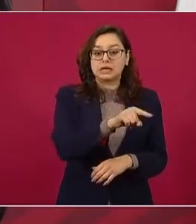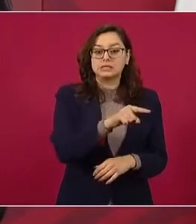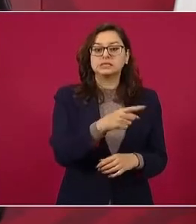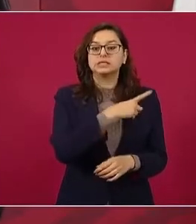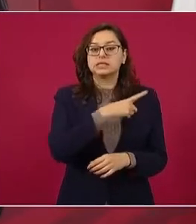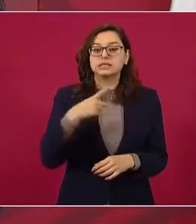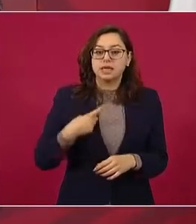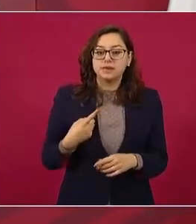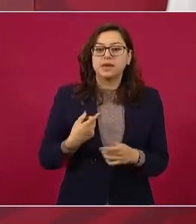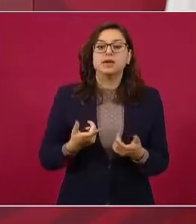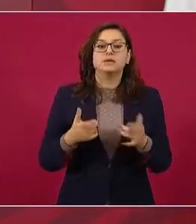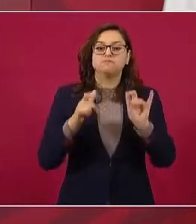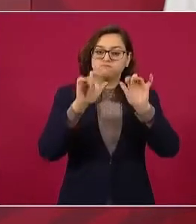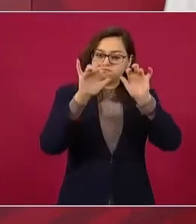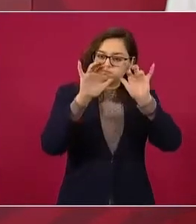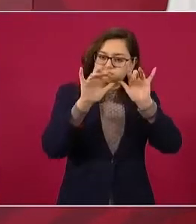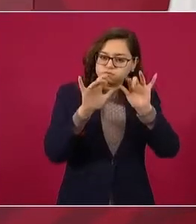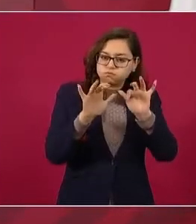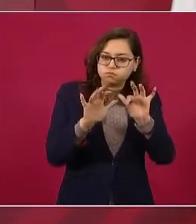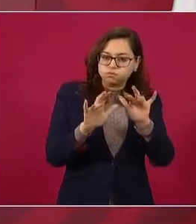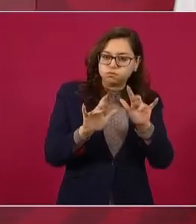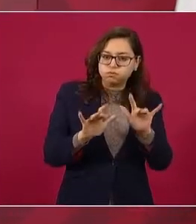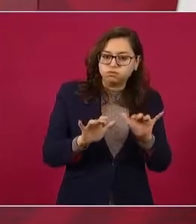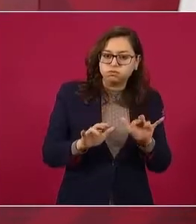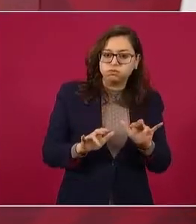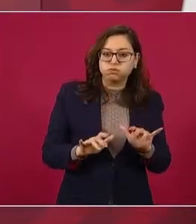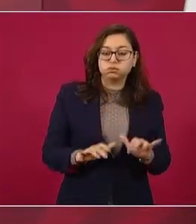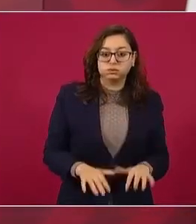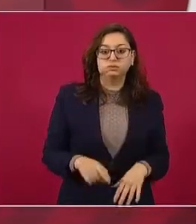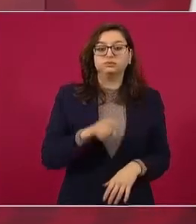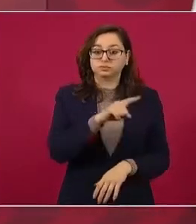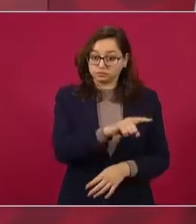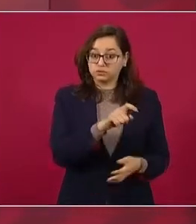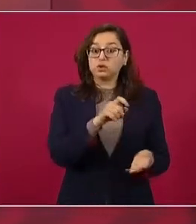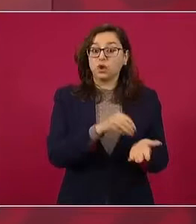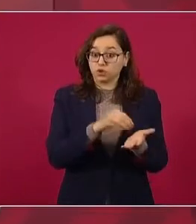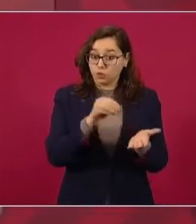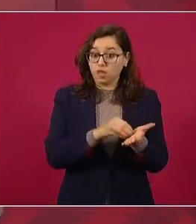redacción de los manifiestos y sigue escribiendo